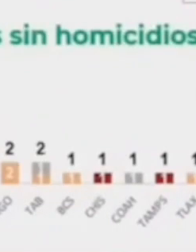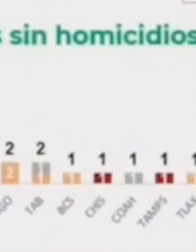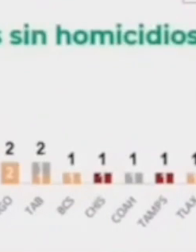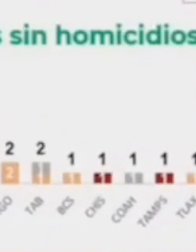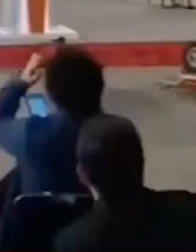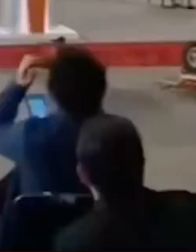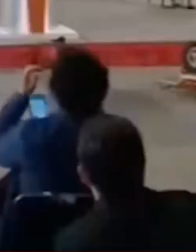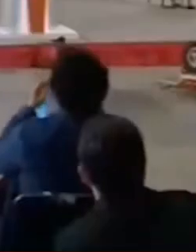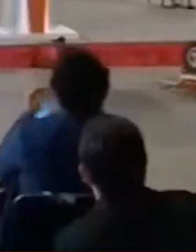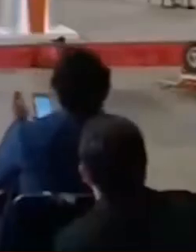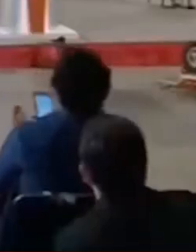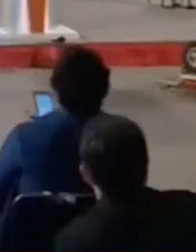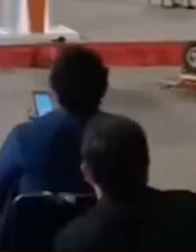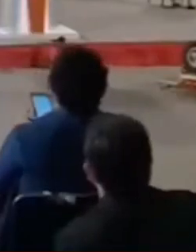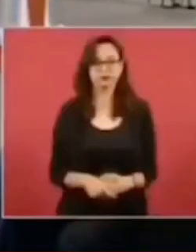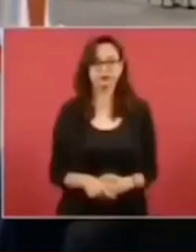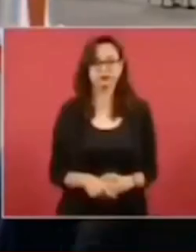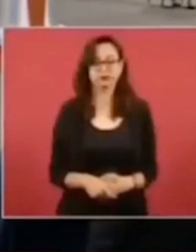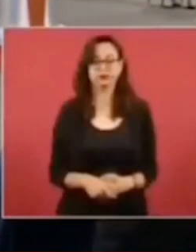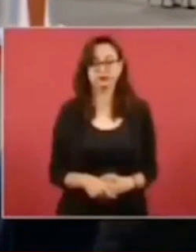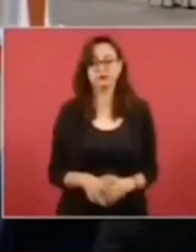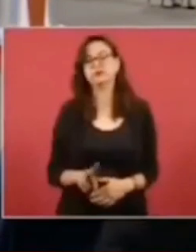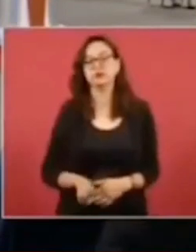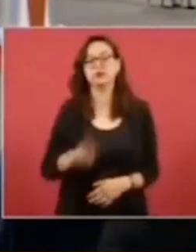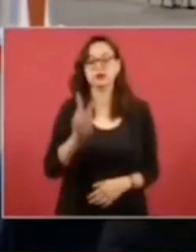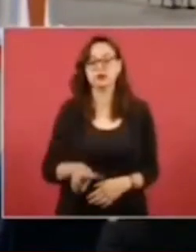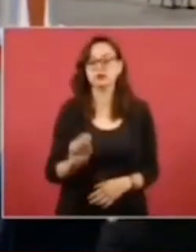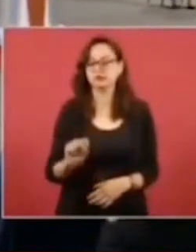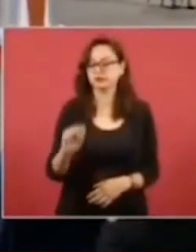Fue de los fines de semana,